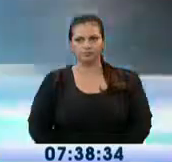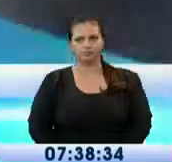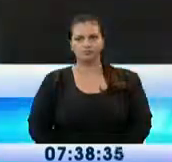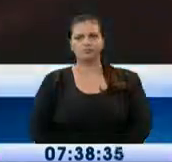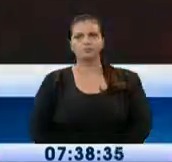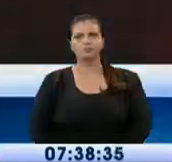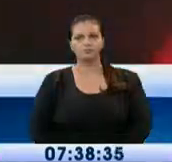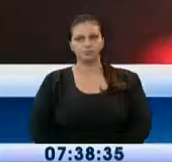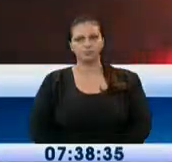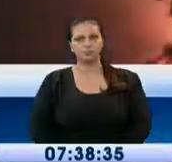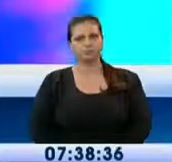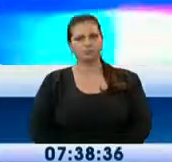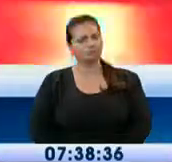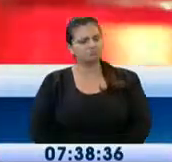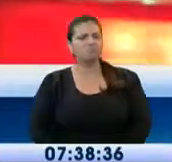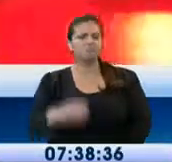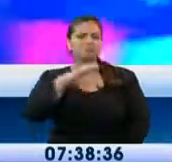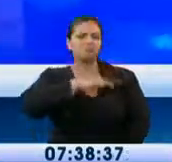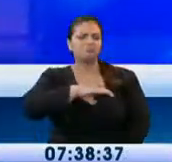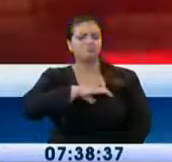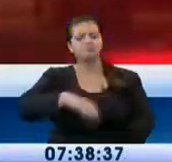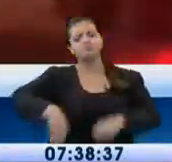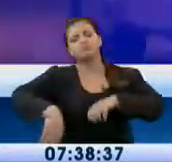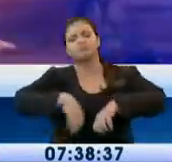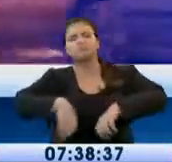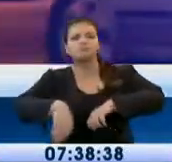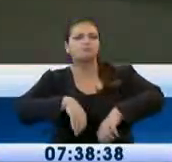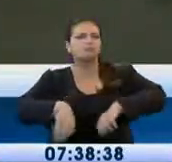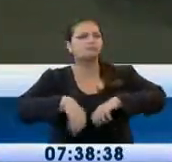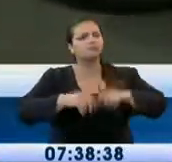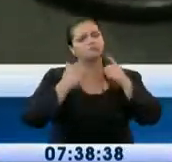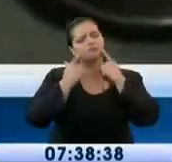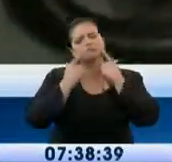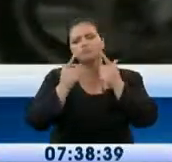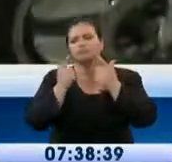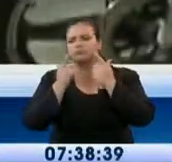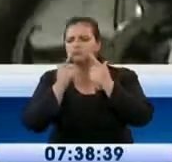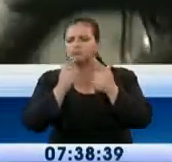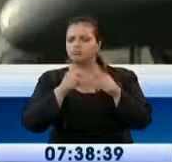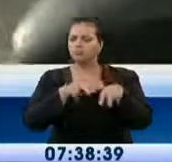Lo que comenzó como un operativo de rutina en la vía perimetral terminó con la